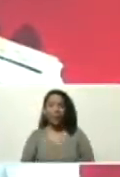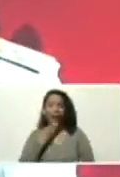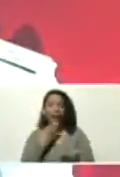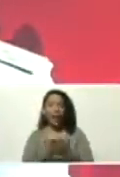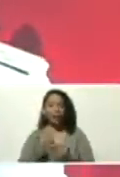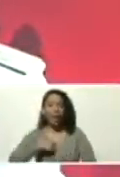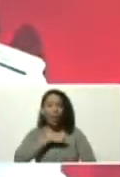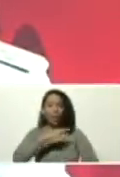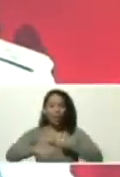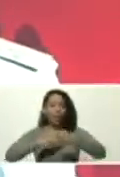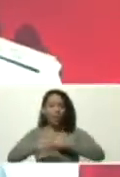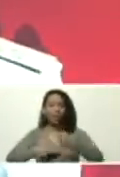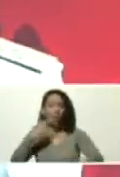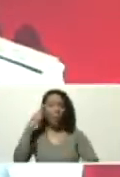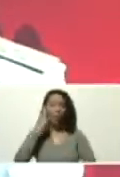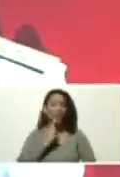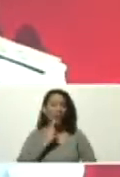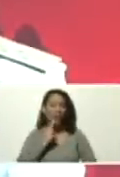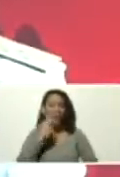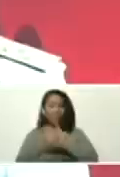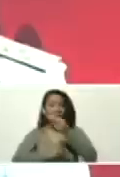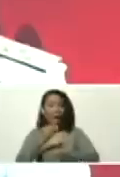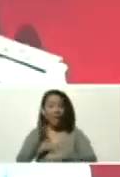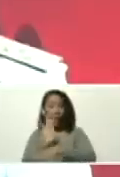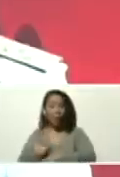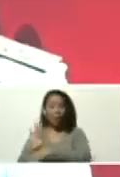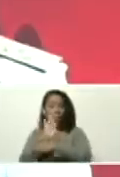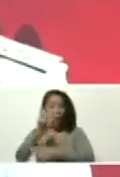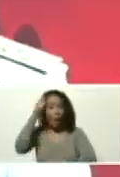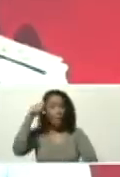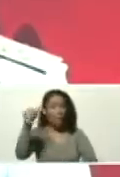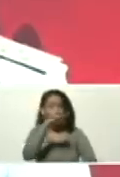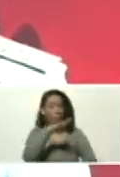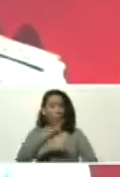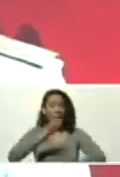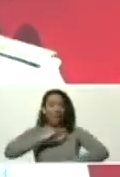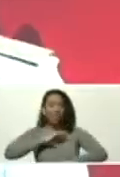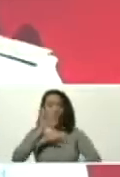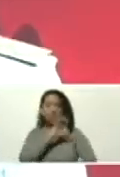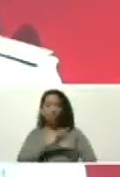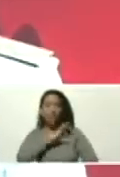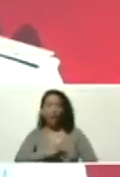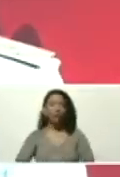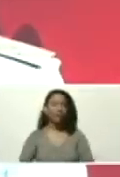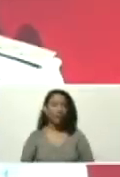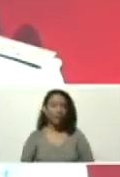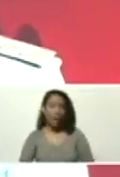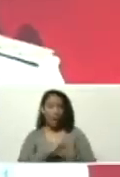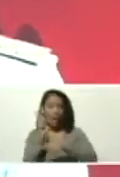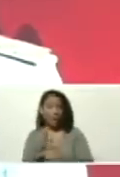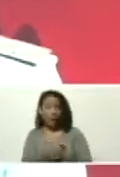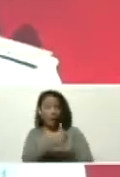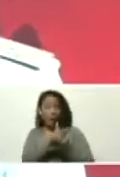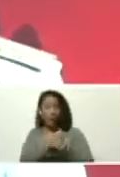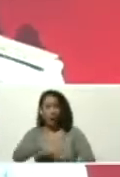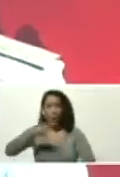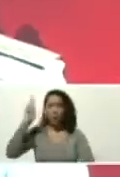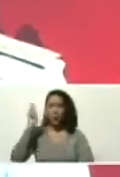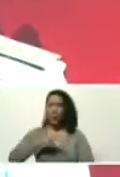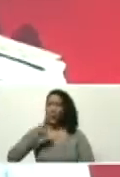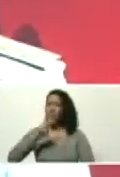nuestra revolución bolivariana, se brinda protección al pueblo con beneficios sociales y esas armas nunca